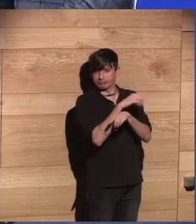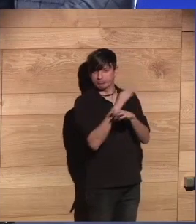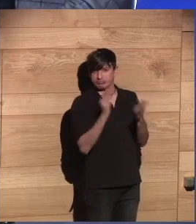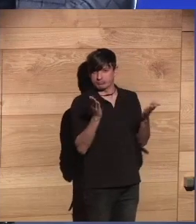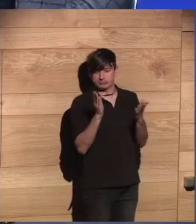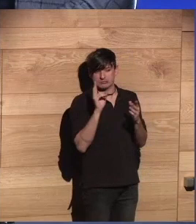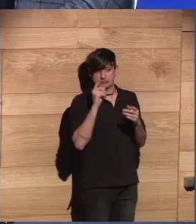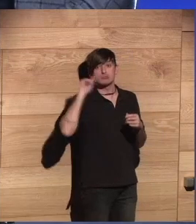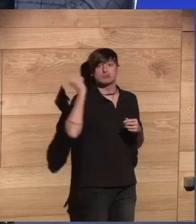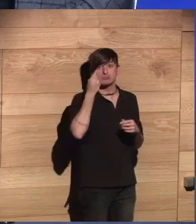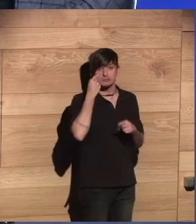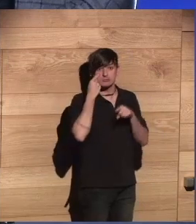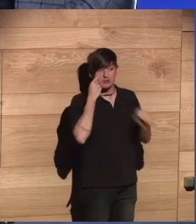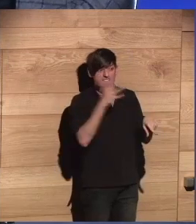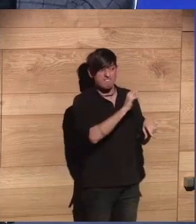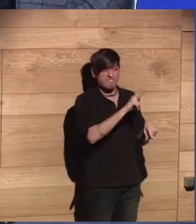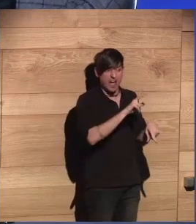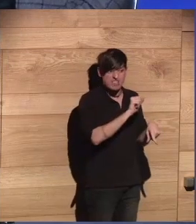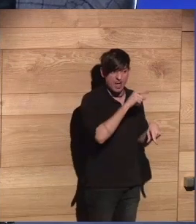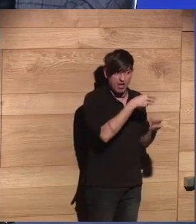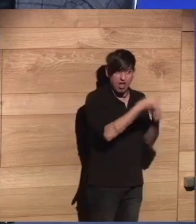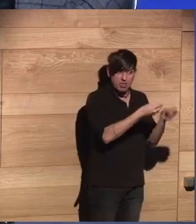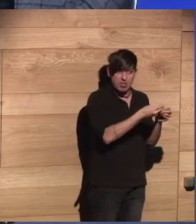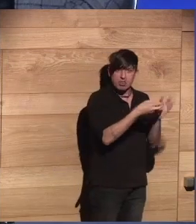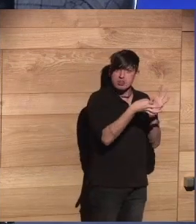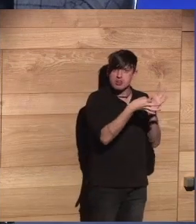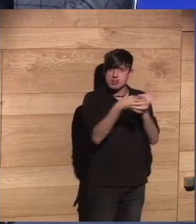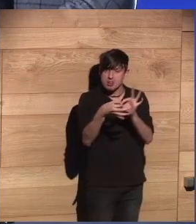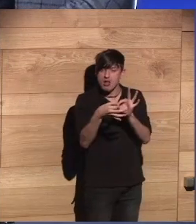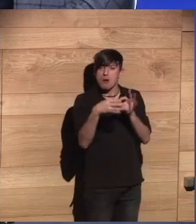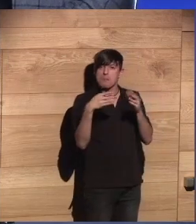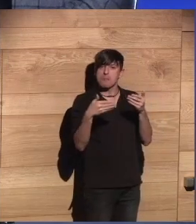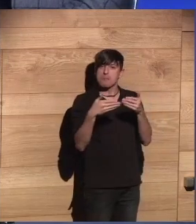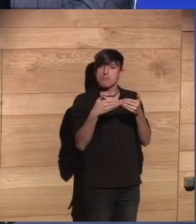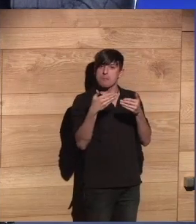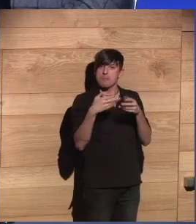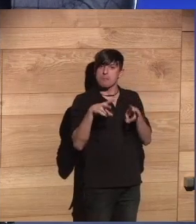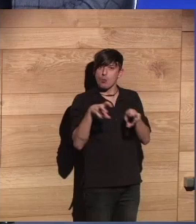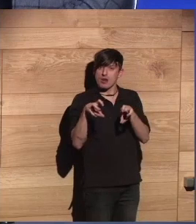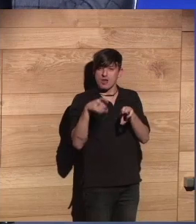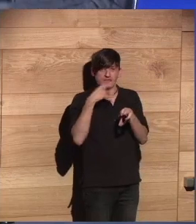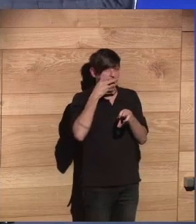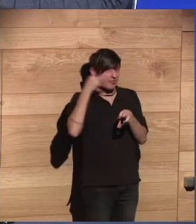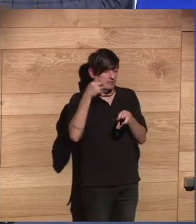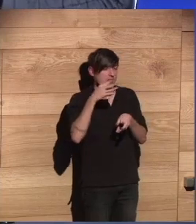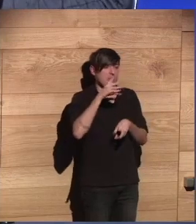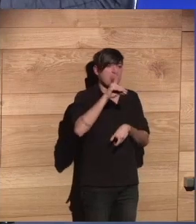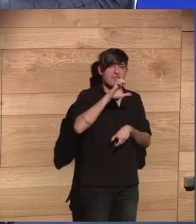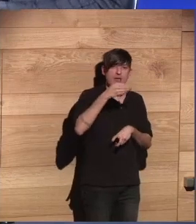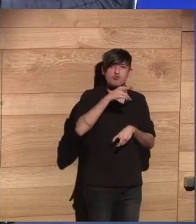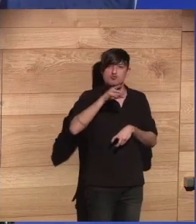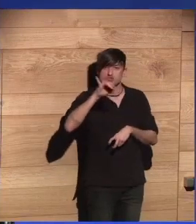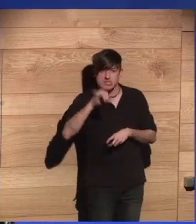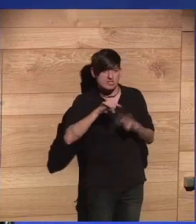daban claramente cuenta de que lo que estaba haciendo Falla tenía muchísimo que ver con las vanguardias francesas, y citaban a Ravel todo el tiempo y a Debussy.